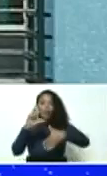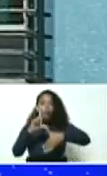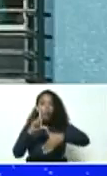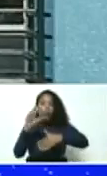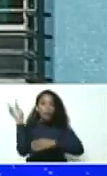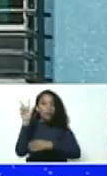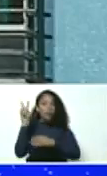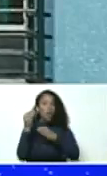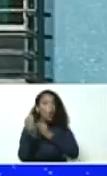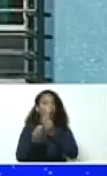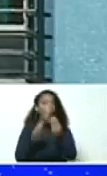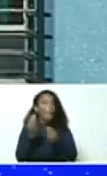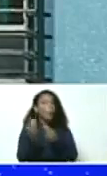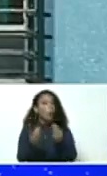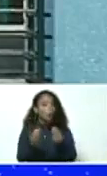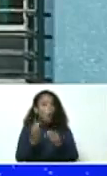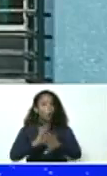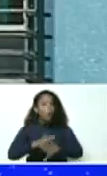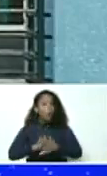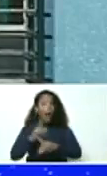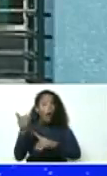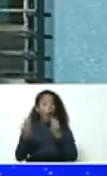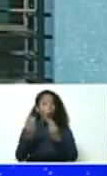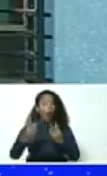Venezuela. Porque como es la vida,